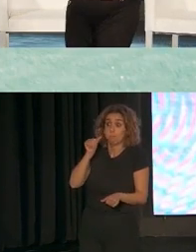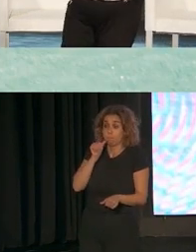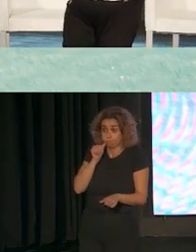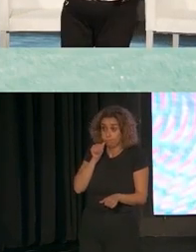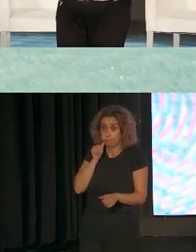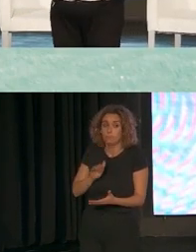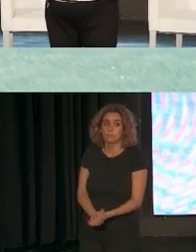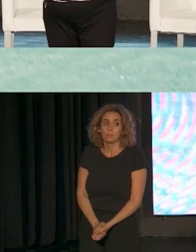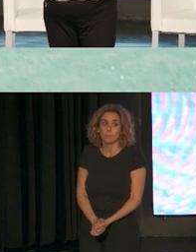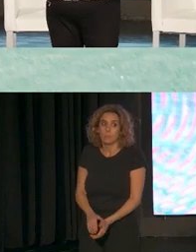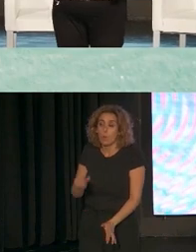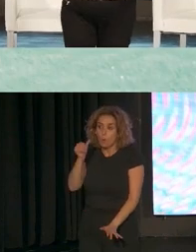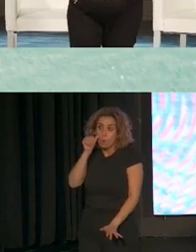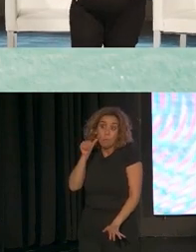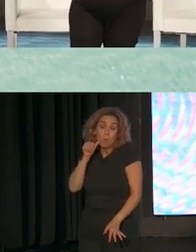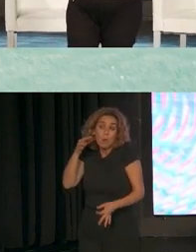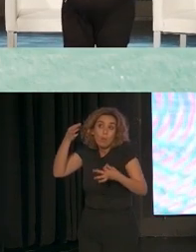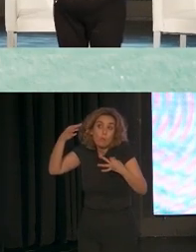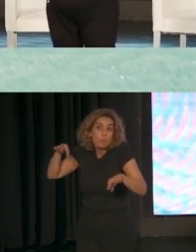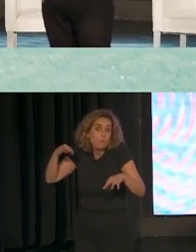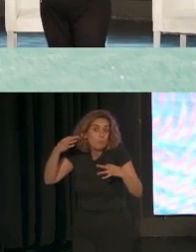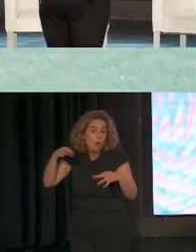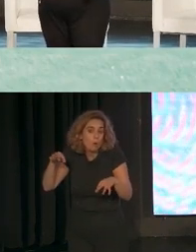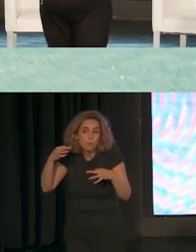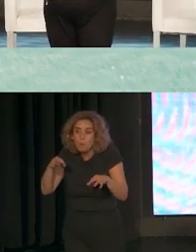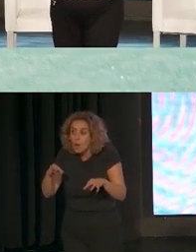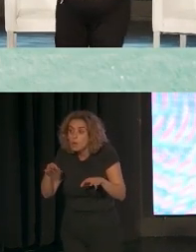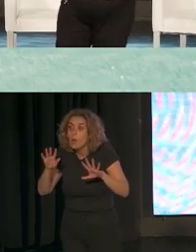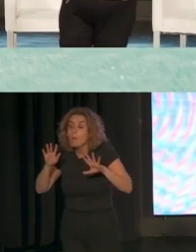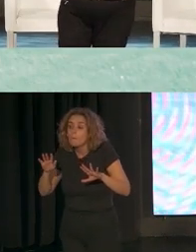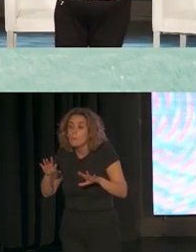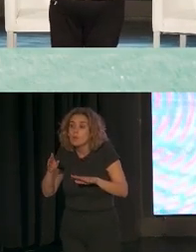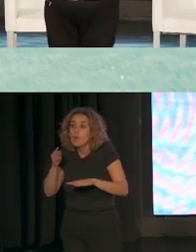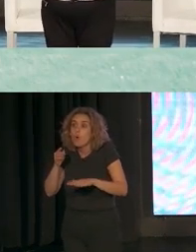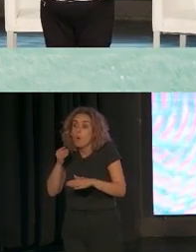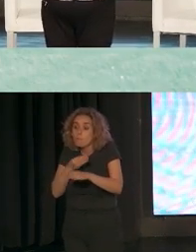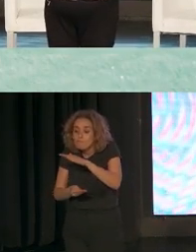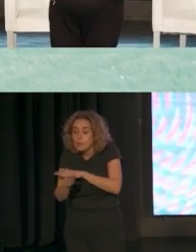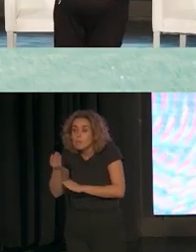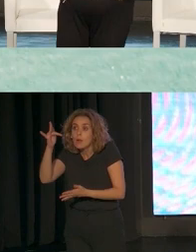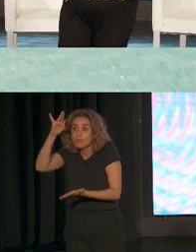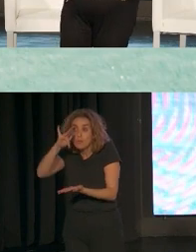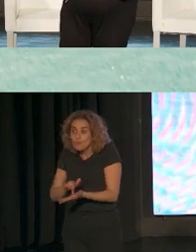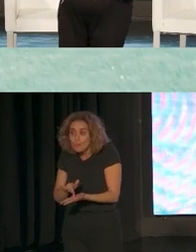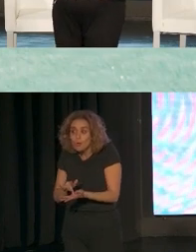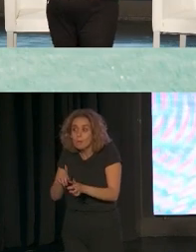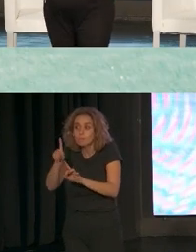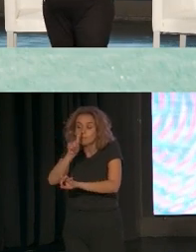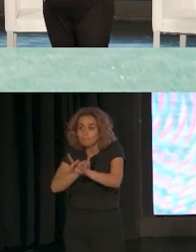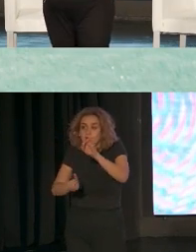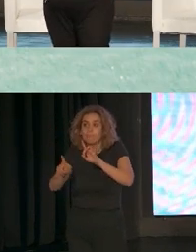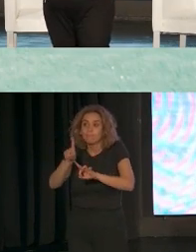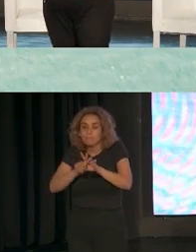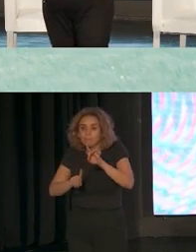embarazo completamente normal pero es verdad que en el momento del parto pues hubo una serie de complicaciones